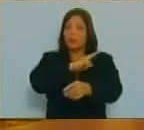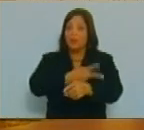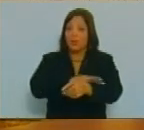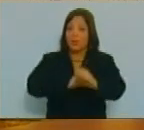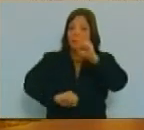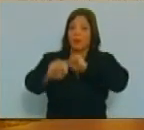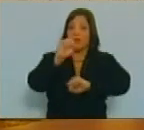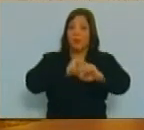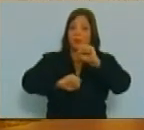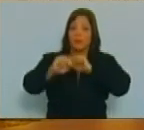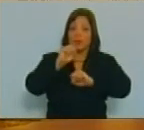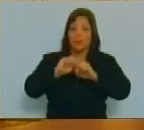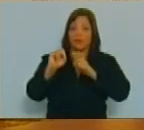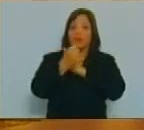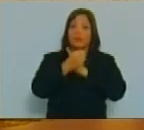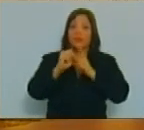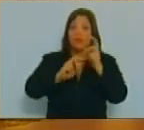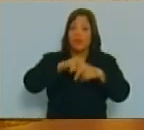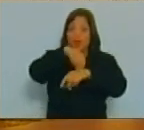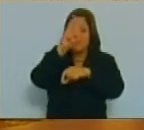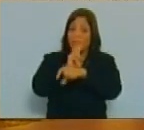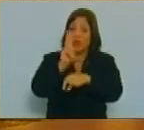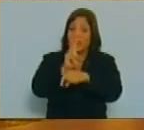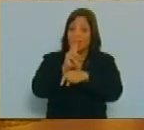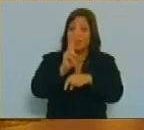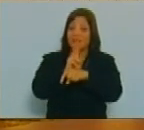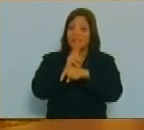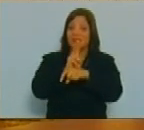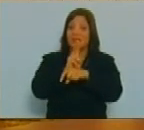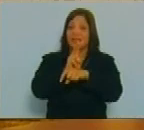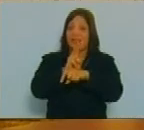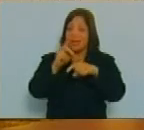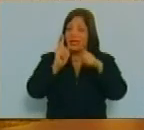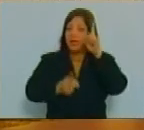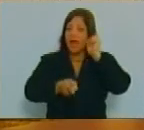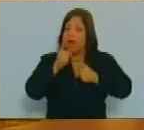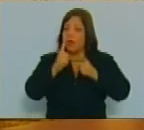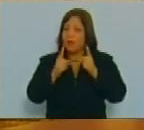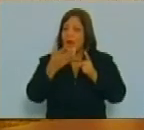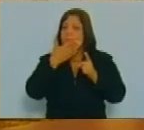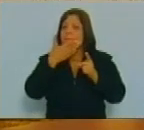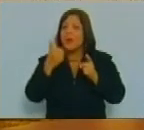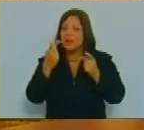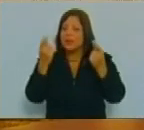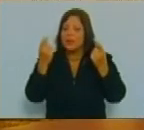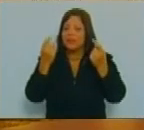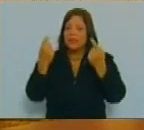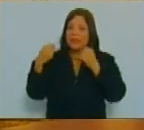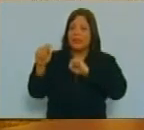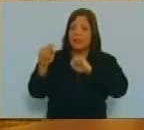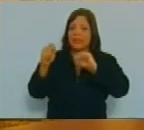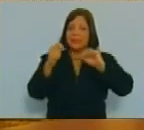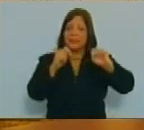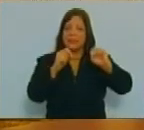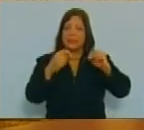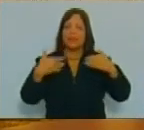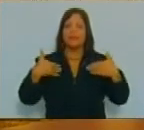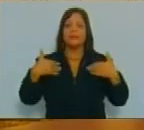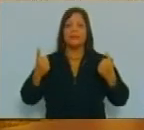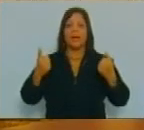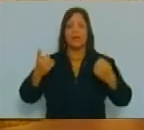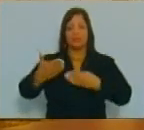combatir las situaciones de violencia y reforzar aquella que propicia una sana convivencia